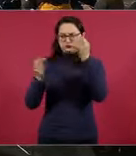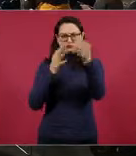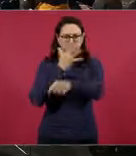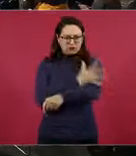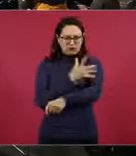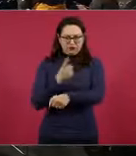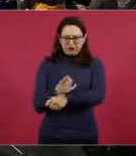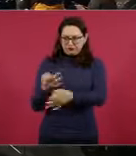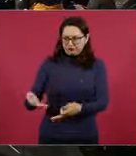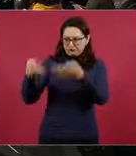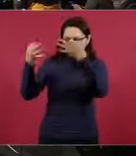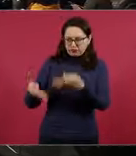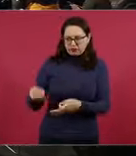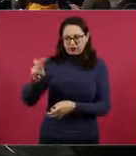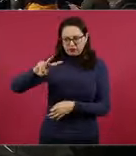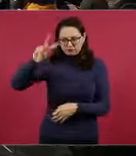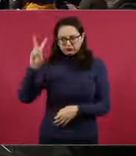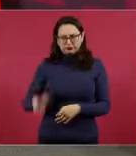Todavía en